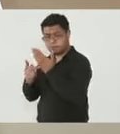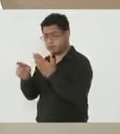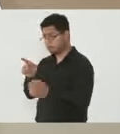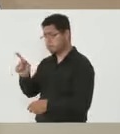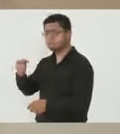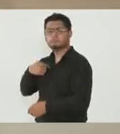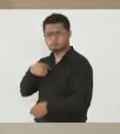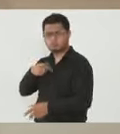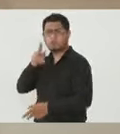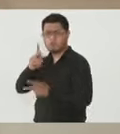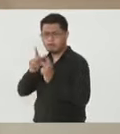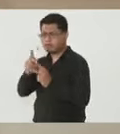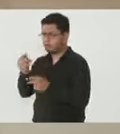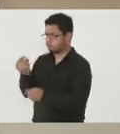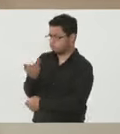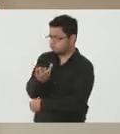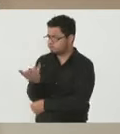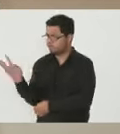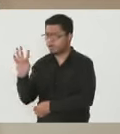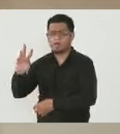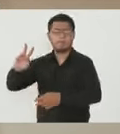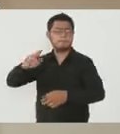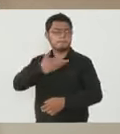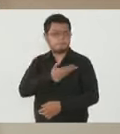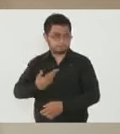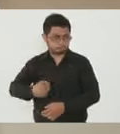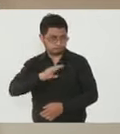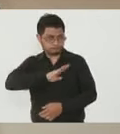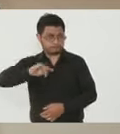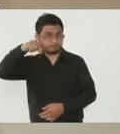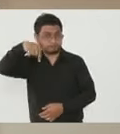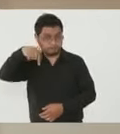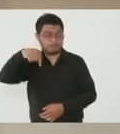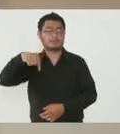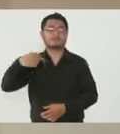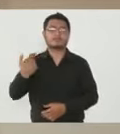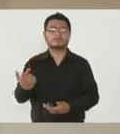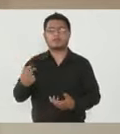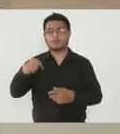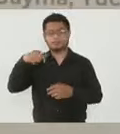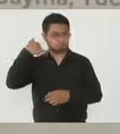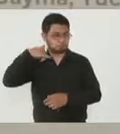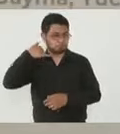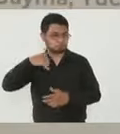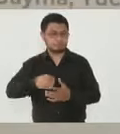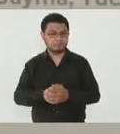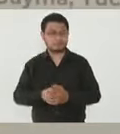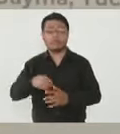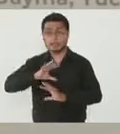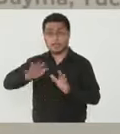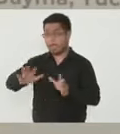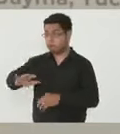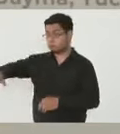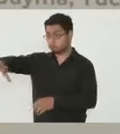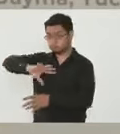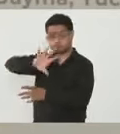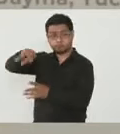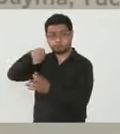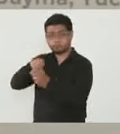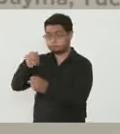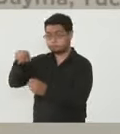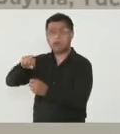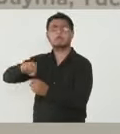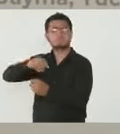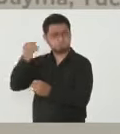gobernadores con todos los presidentes municipales de Yucatán, presidentes y presidentas municipales. Y todos ellos se han sumado y ya han